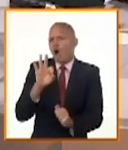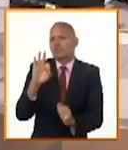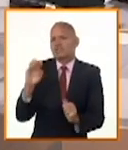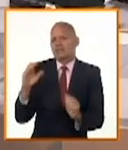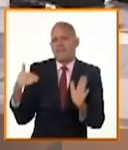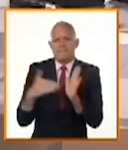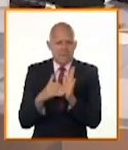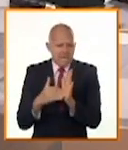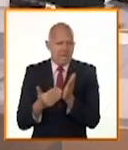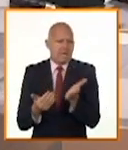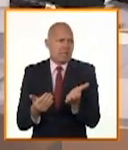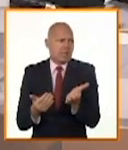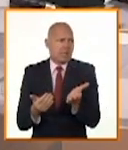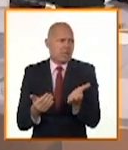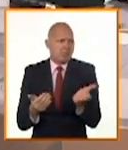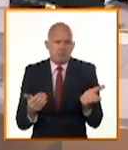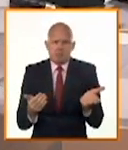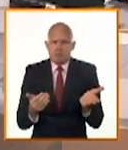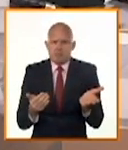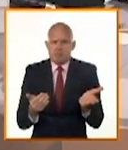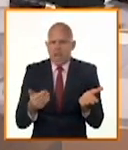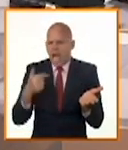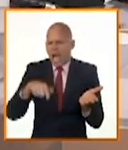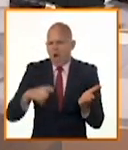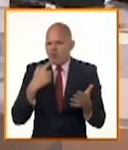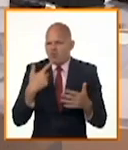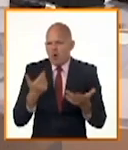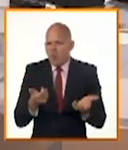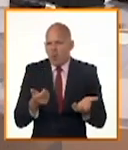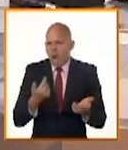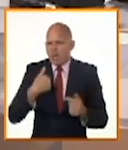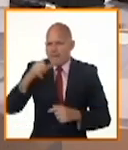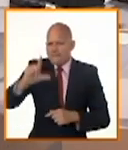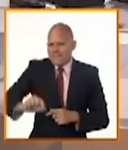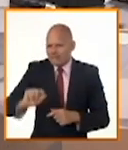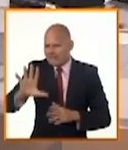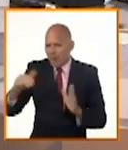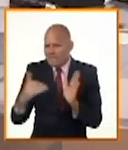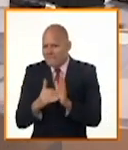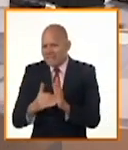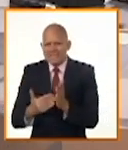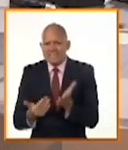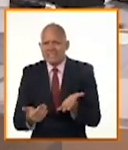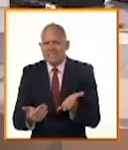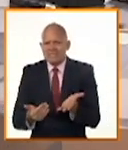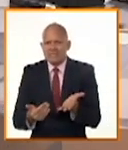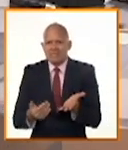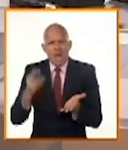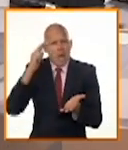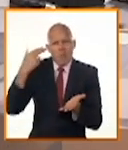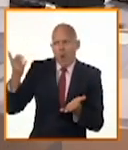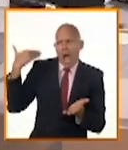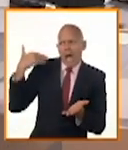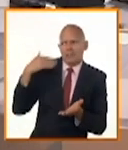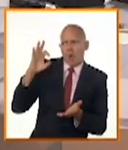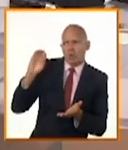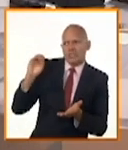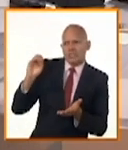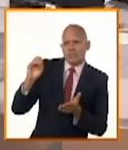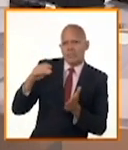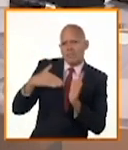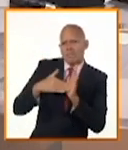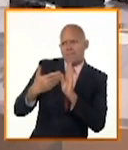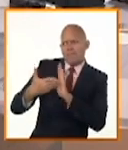personas naturales ahora con estos cinco mil que se han puesto para el efectivo desaparece aquella aquel límite anterior